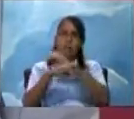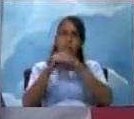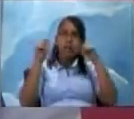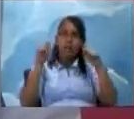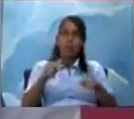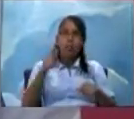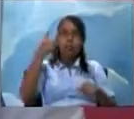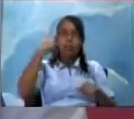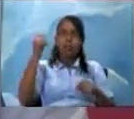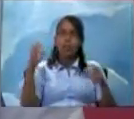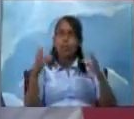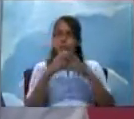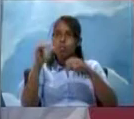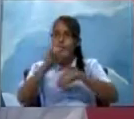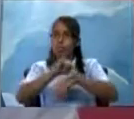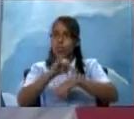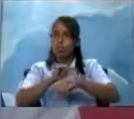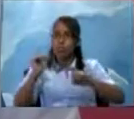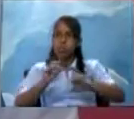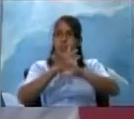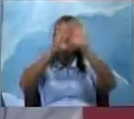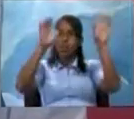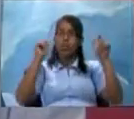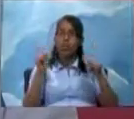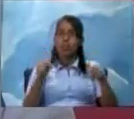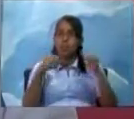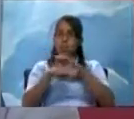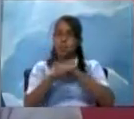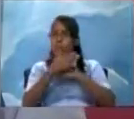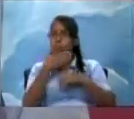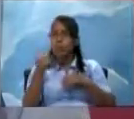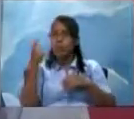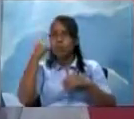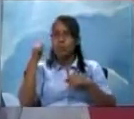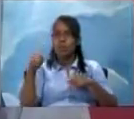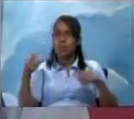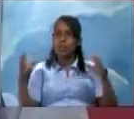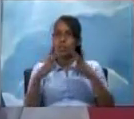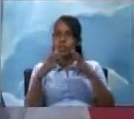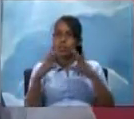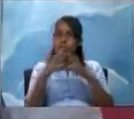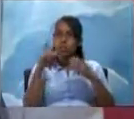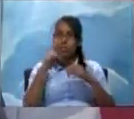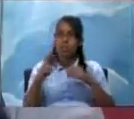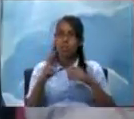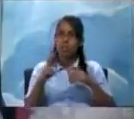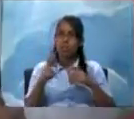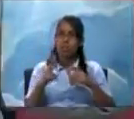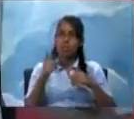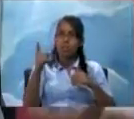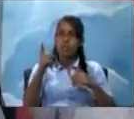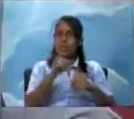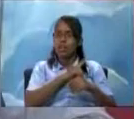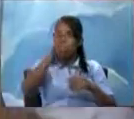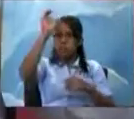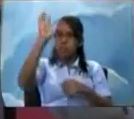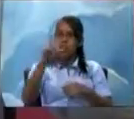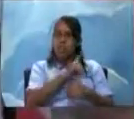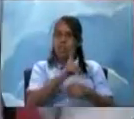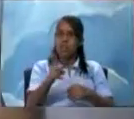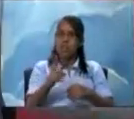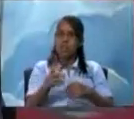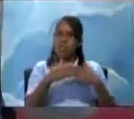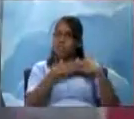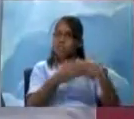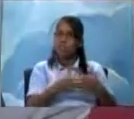hoy para el culto de milagro en la noche, vámonos mejor para esta concentración, mira, el apóstol,